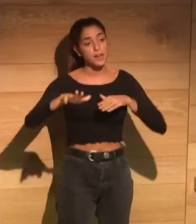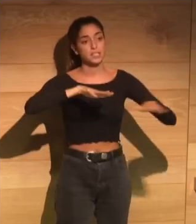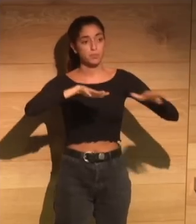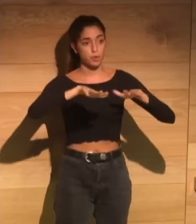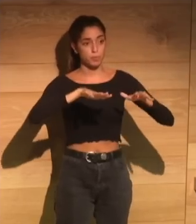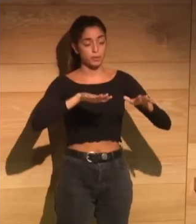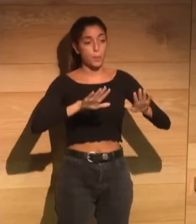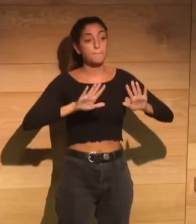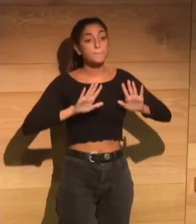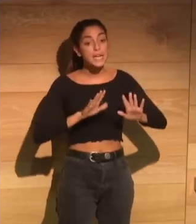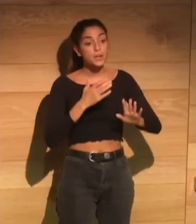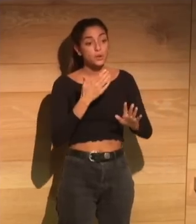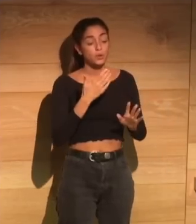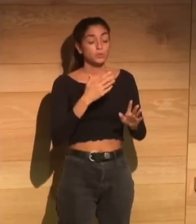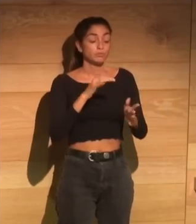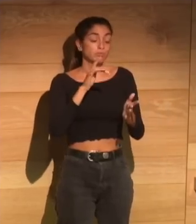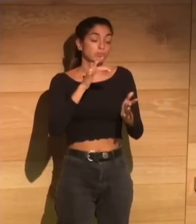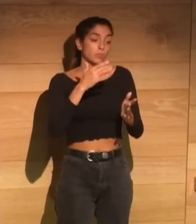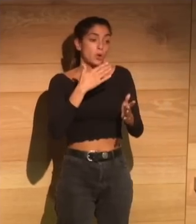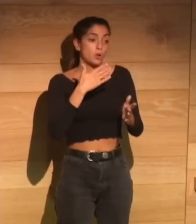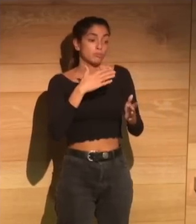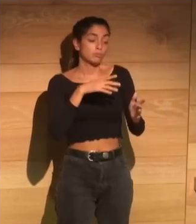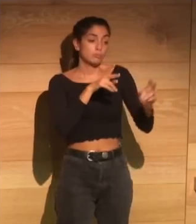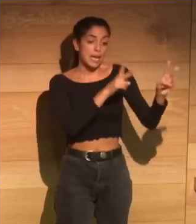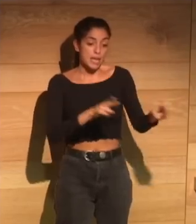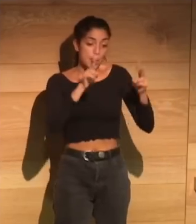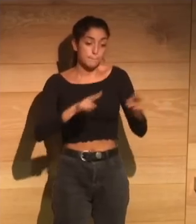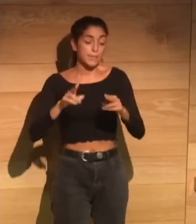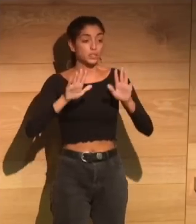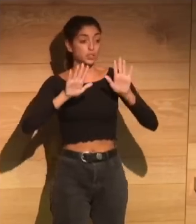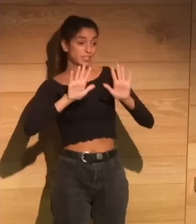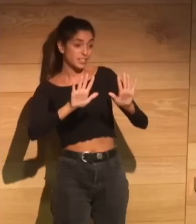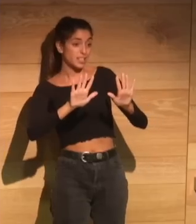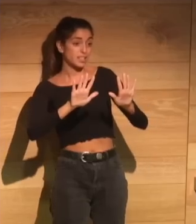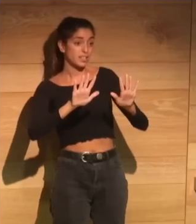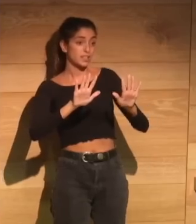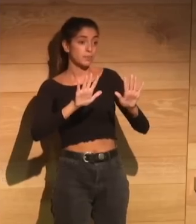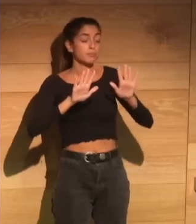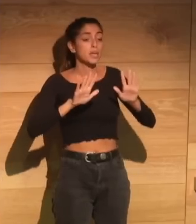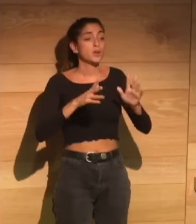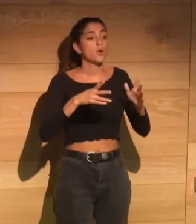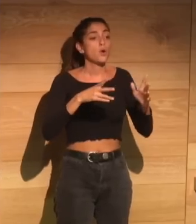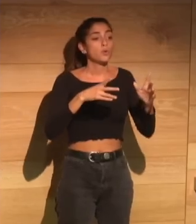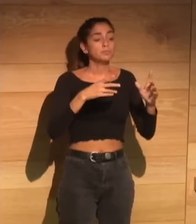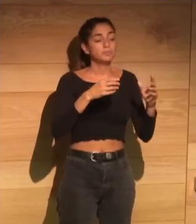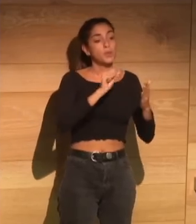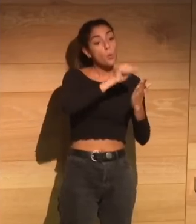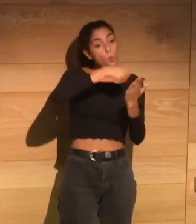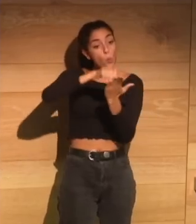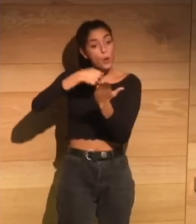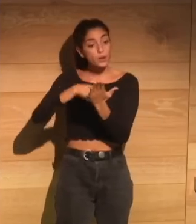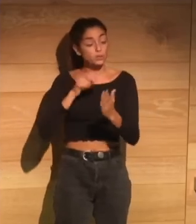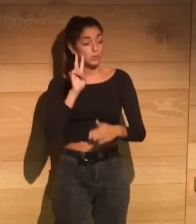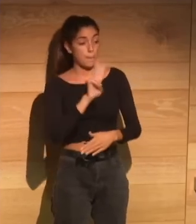10 impresiones, o 16 impresiones, y 16 huecos, pero los huecos no los percibe el ojo por la